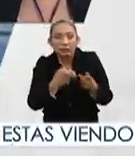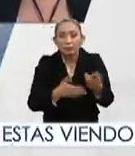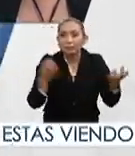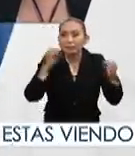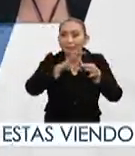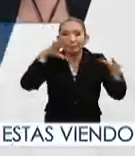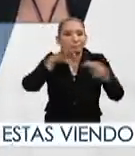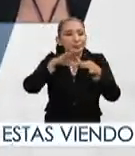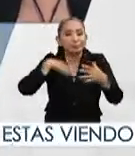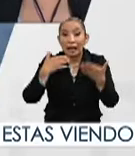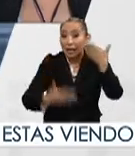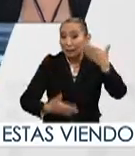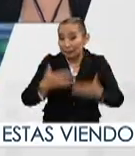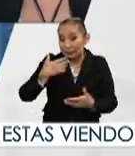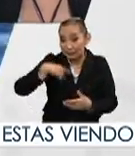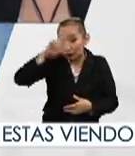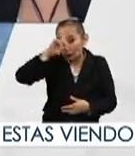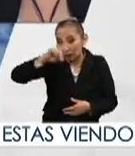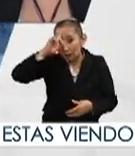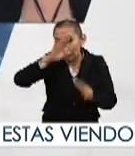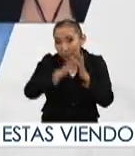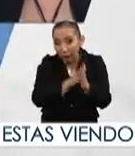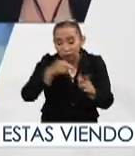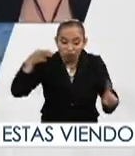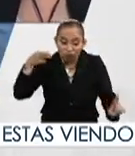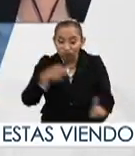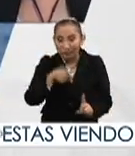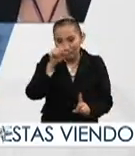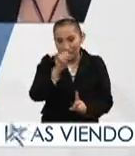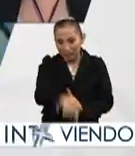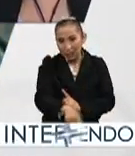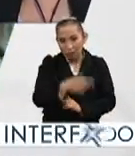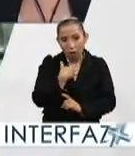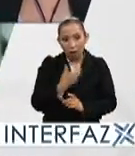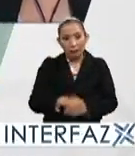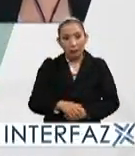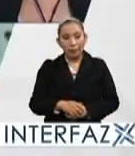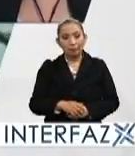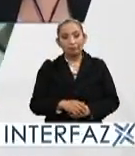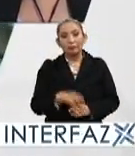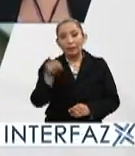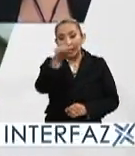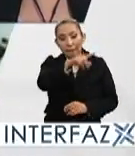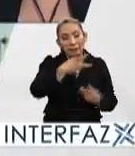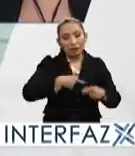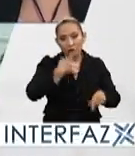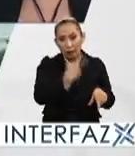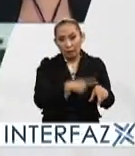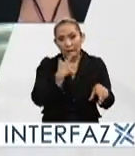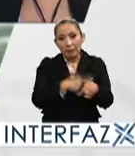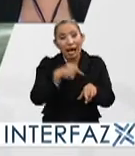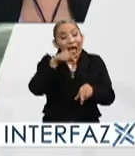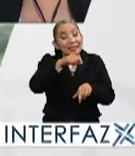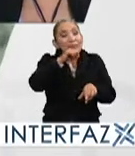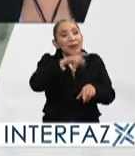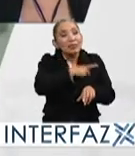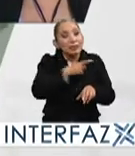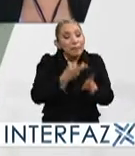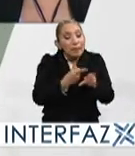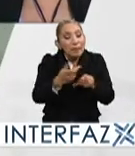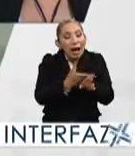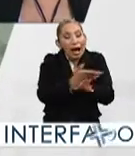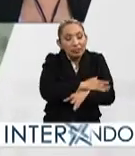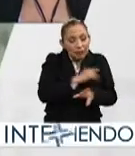Entonces, algunas de las recomendaciones están enfocadas en ese sentido, en que el paciente también ya vaya preparado hacia